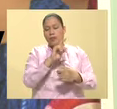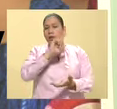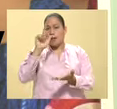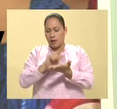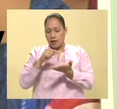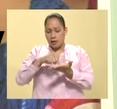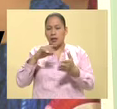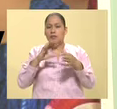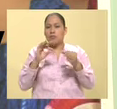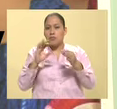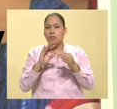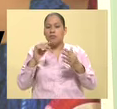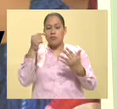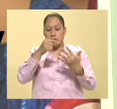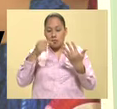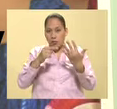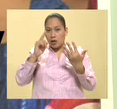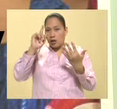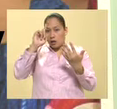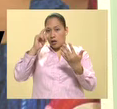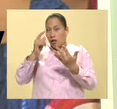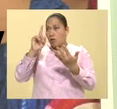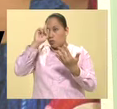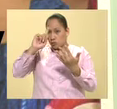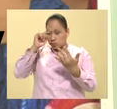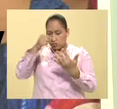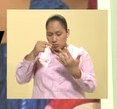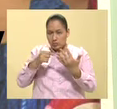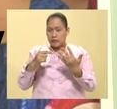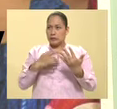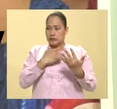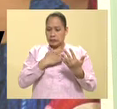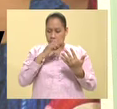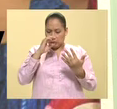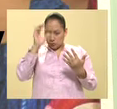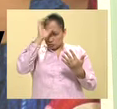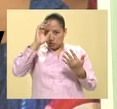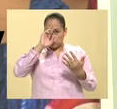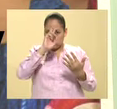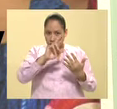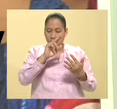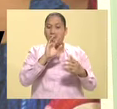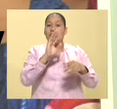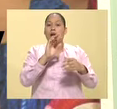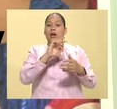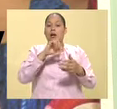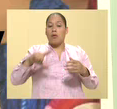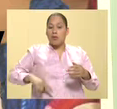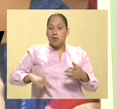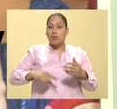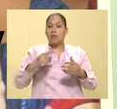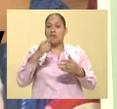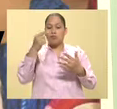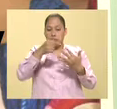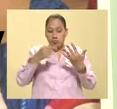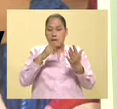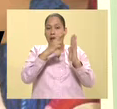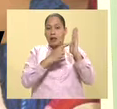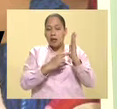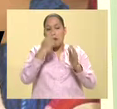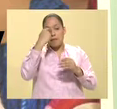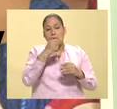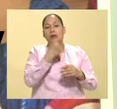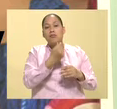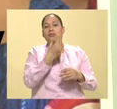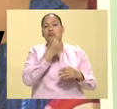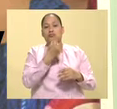habla de establecer principios que orienten las políticas públicas en favor de las niñas y de los niños, entre otras. Esto es un resumen porque es